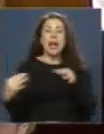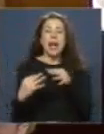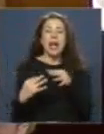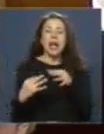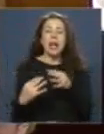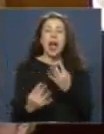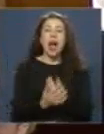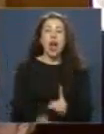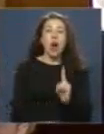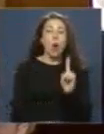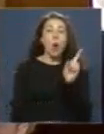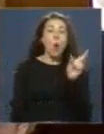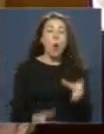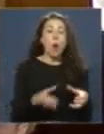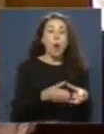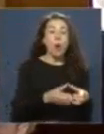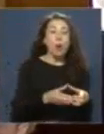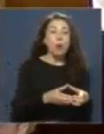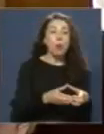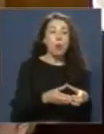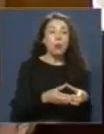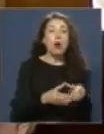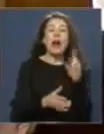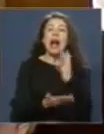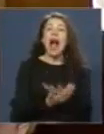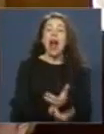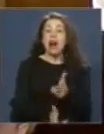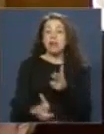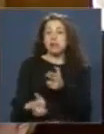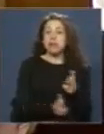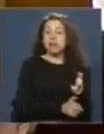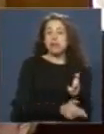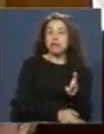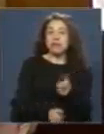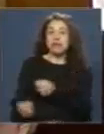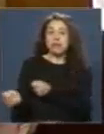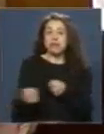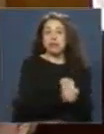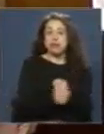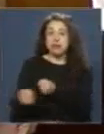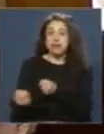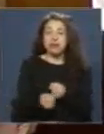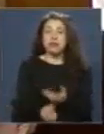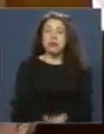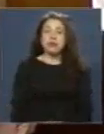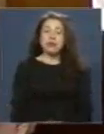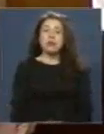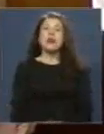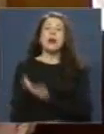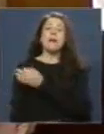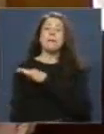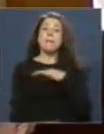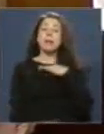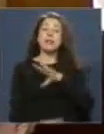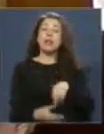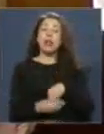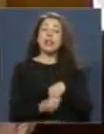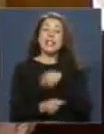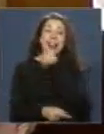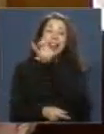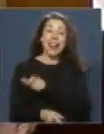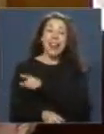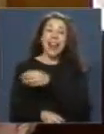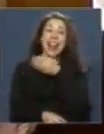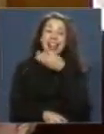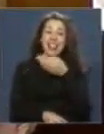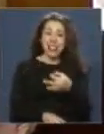hay un solo bando, uno que tiene fusiles, balines, perdigones. El ministro del Interior señala,